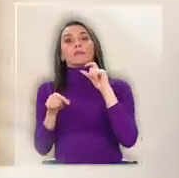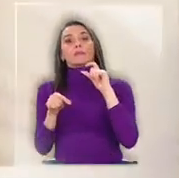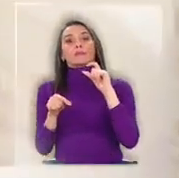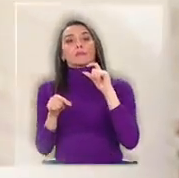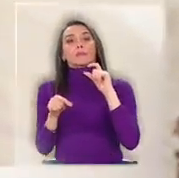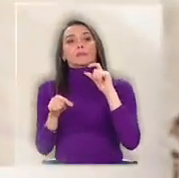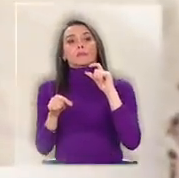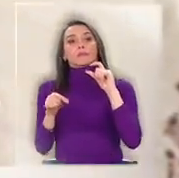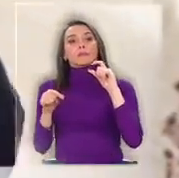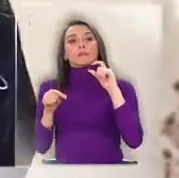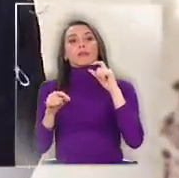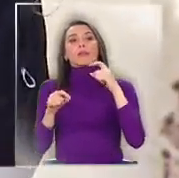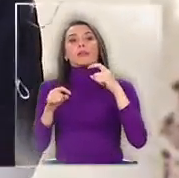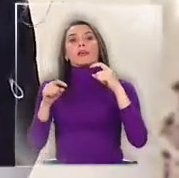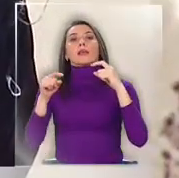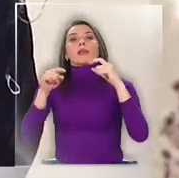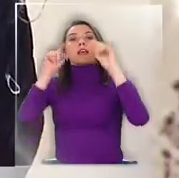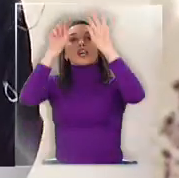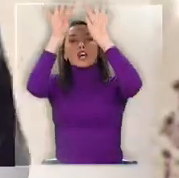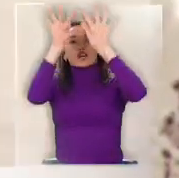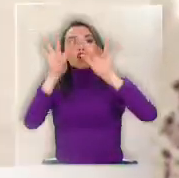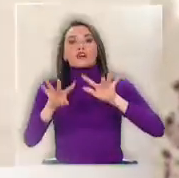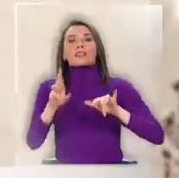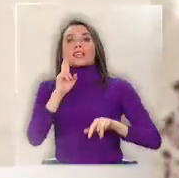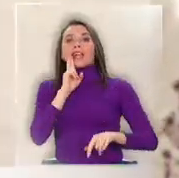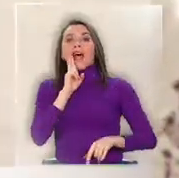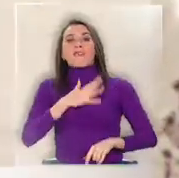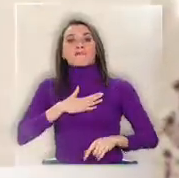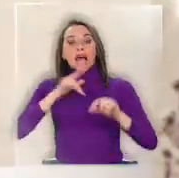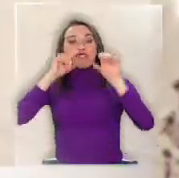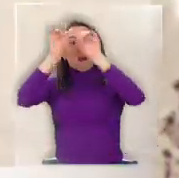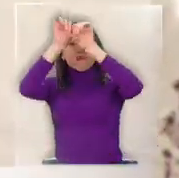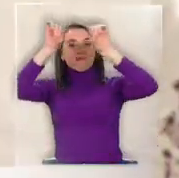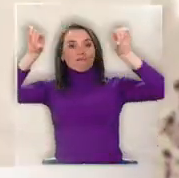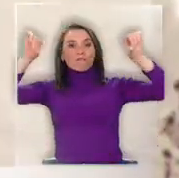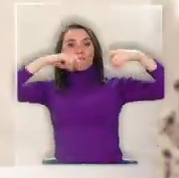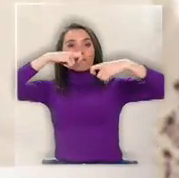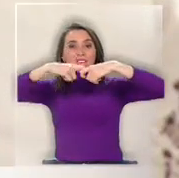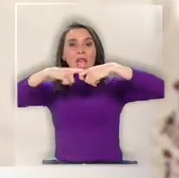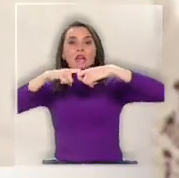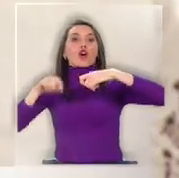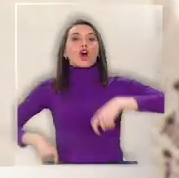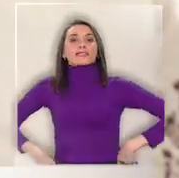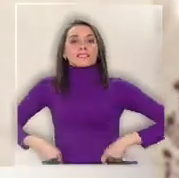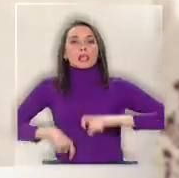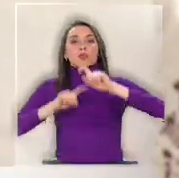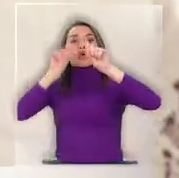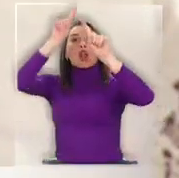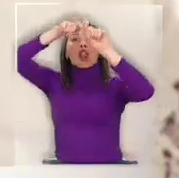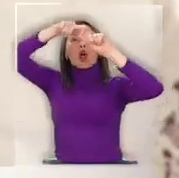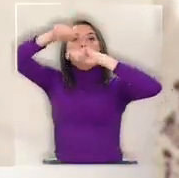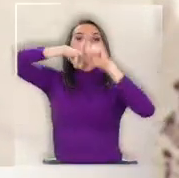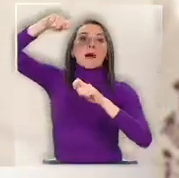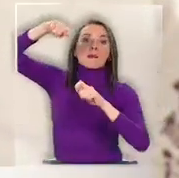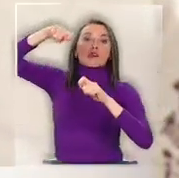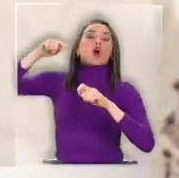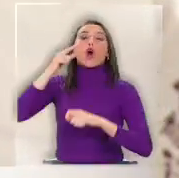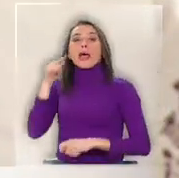el fierro de la cortina del baño y que Matías, cuando entró, la encontró a ella